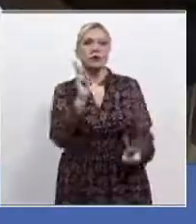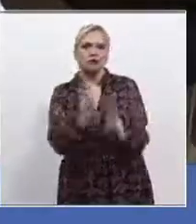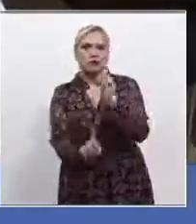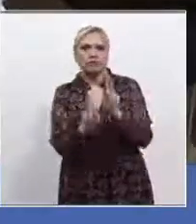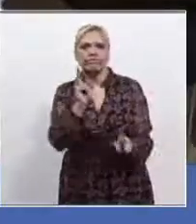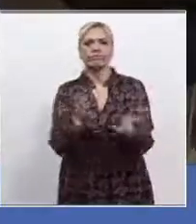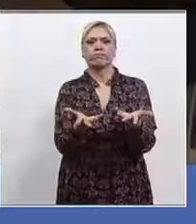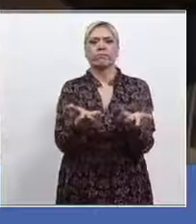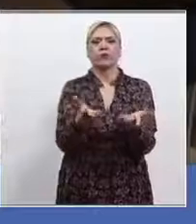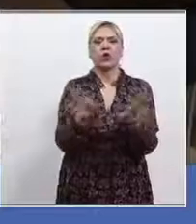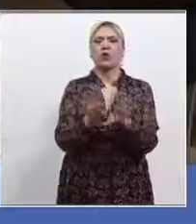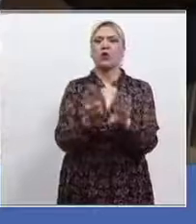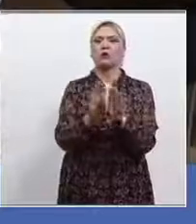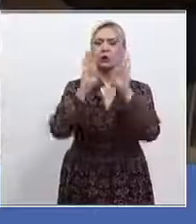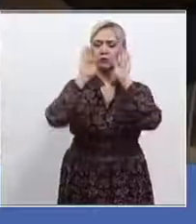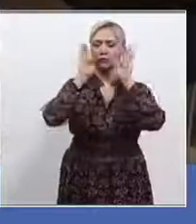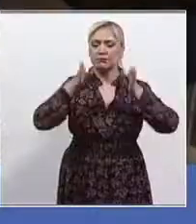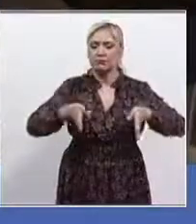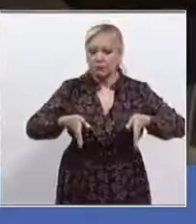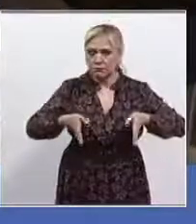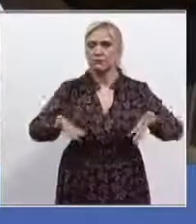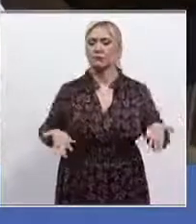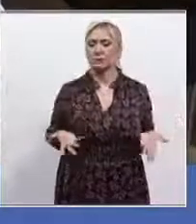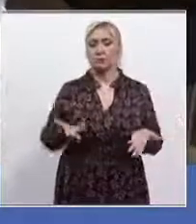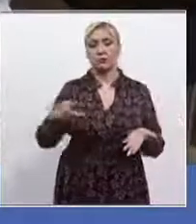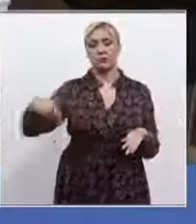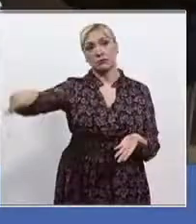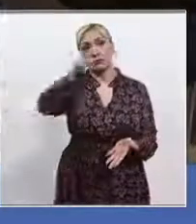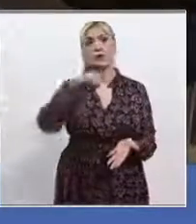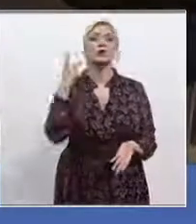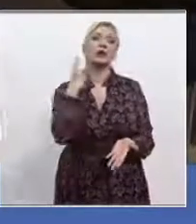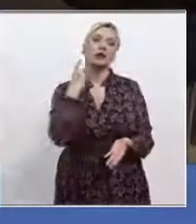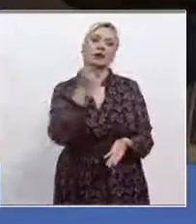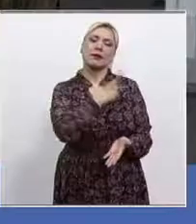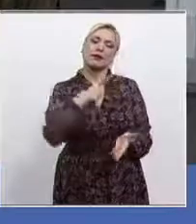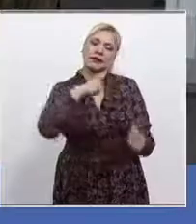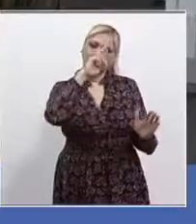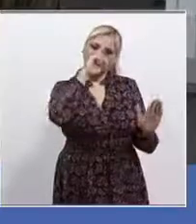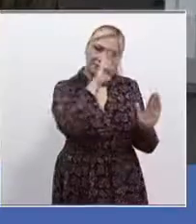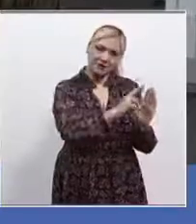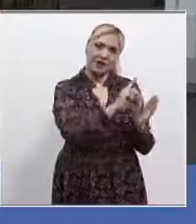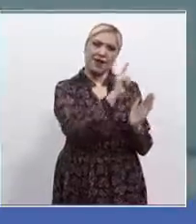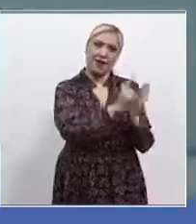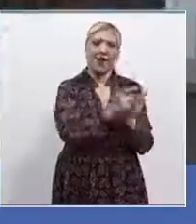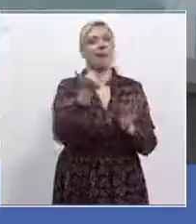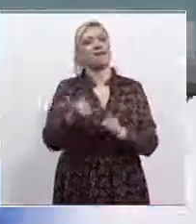que las y los actores políticos respeten la norma y a las instituciones electorales.